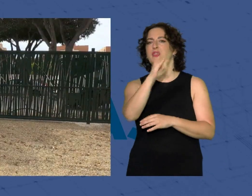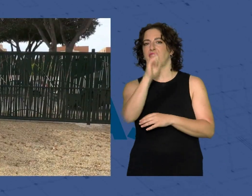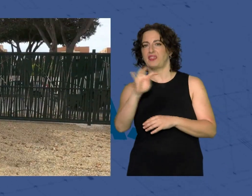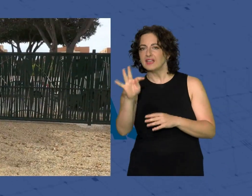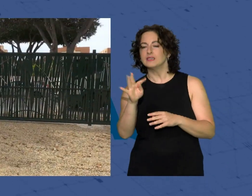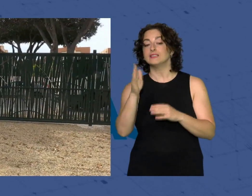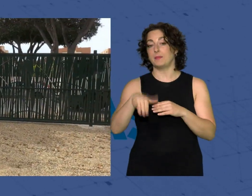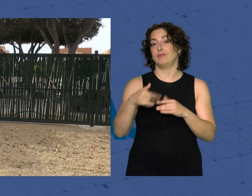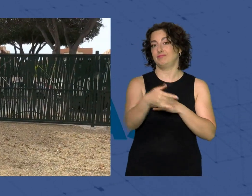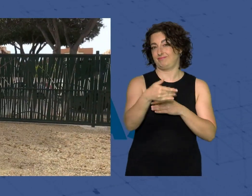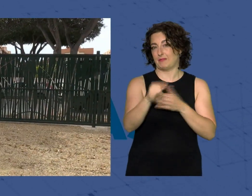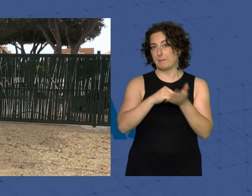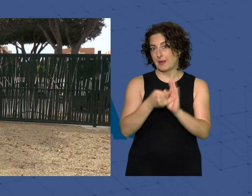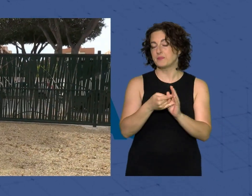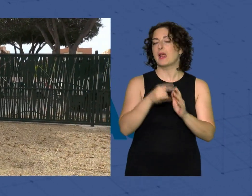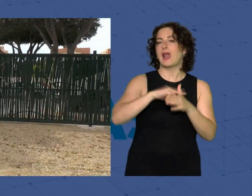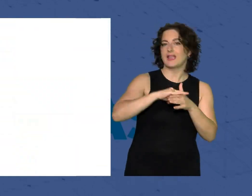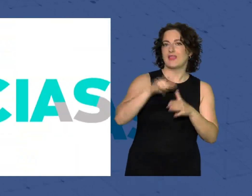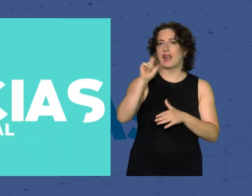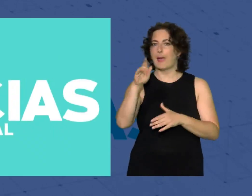proyectados en La Cañada y La Pipa.